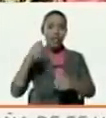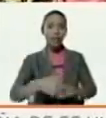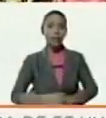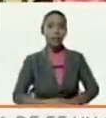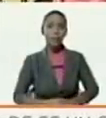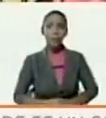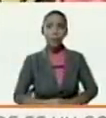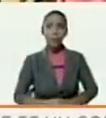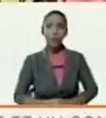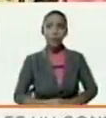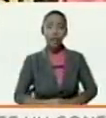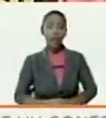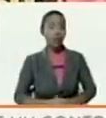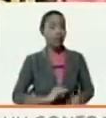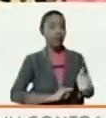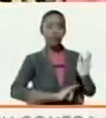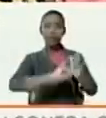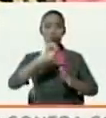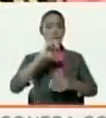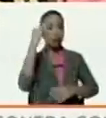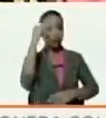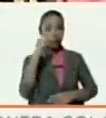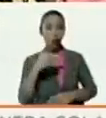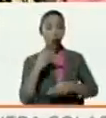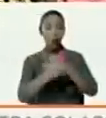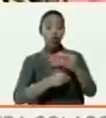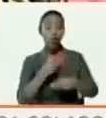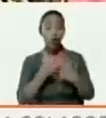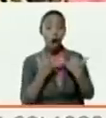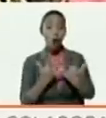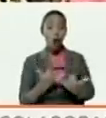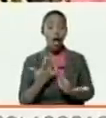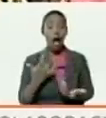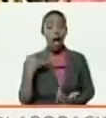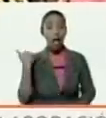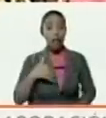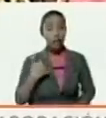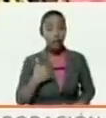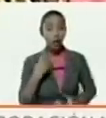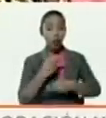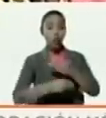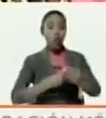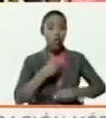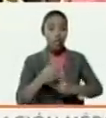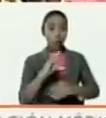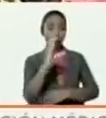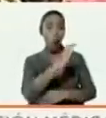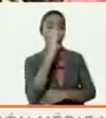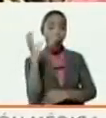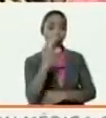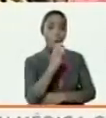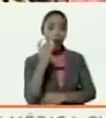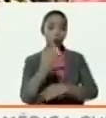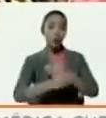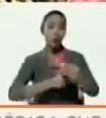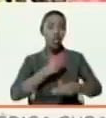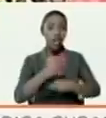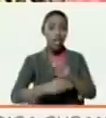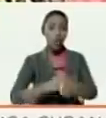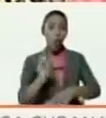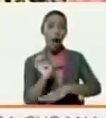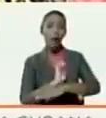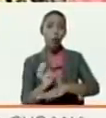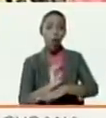Carlos Andrés llevó de una vez a su máximo nivel, tal como se lo han hecho ahora a Argentina, tal como se lo están haciendo a Colombia, se lo están haciendo a